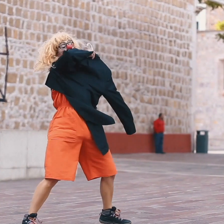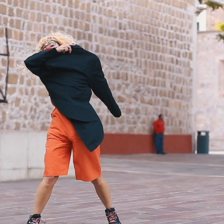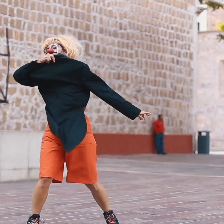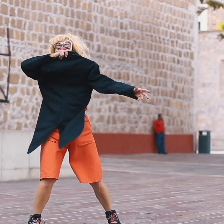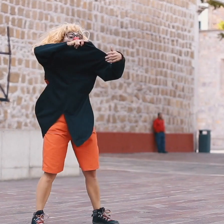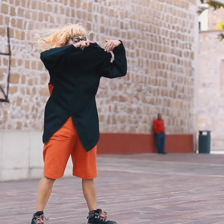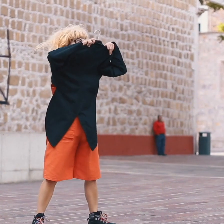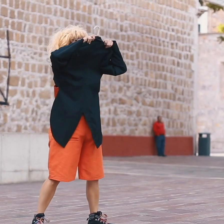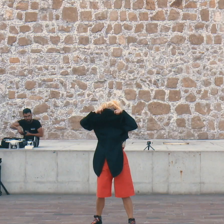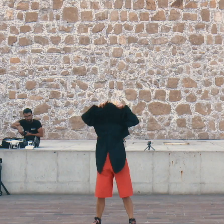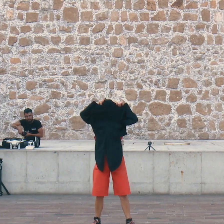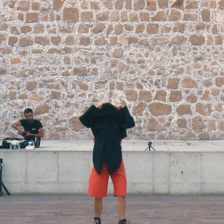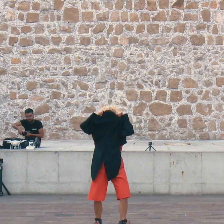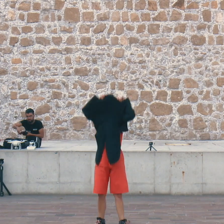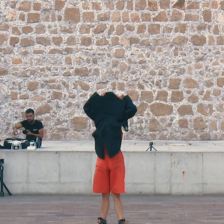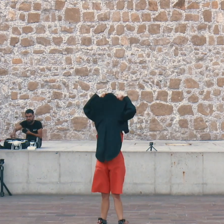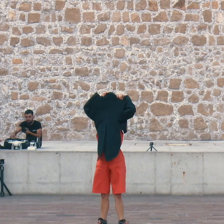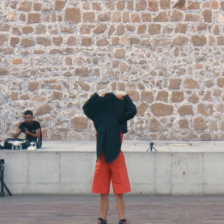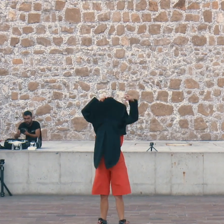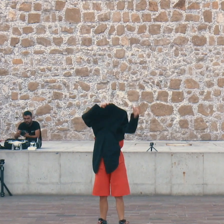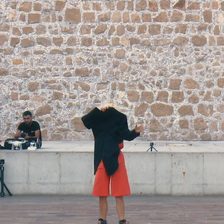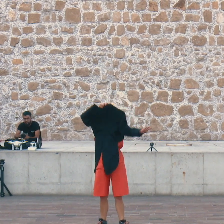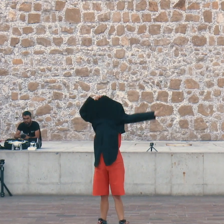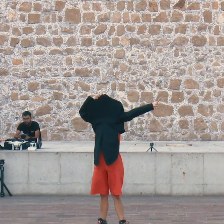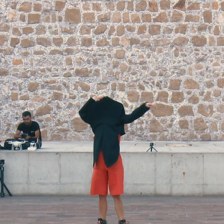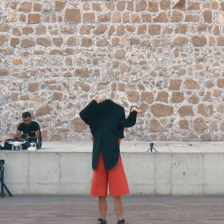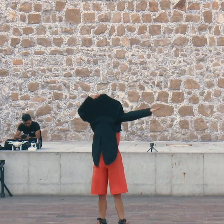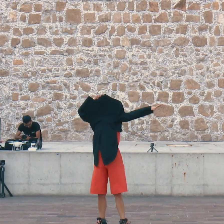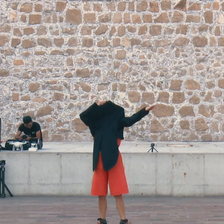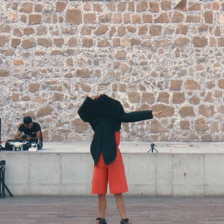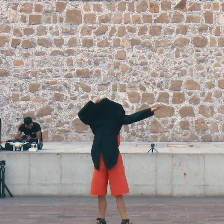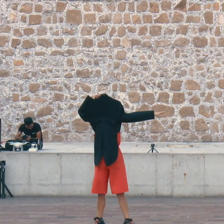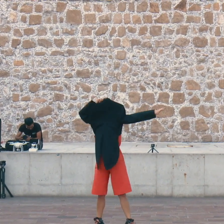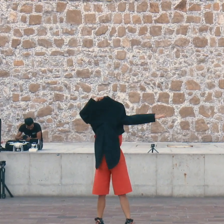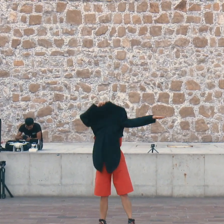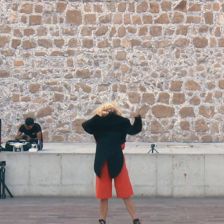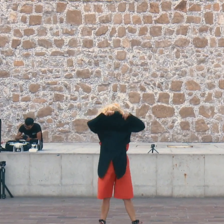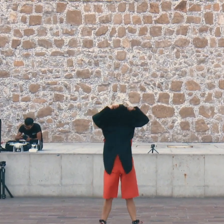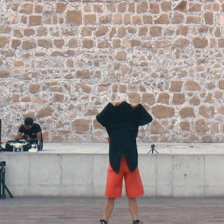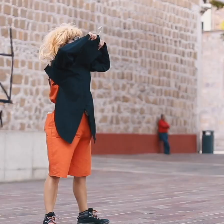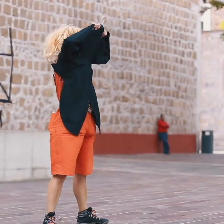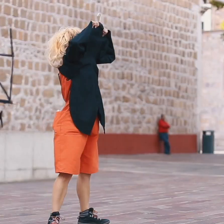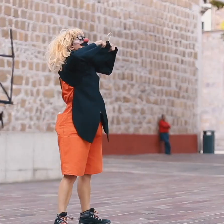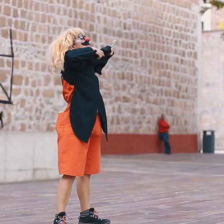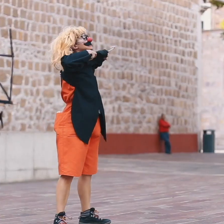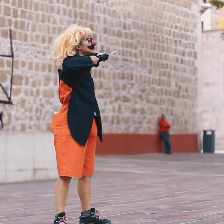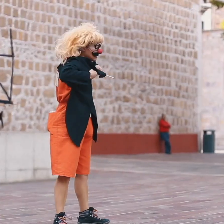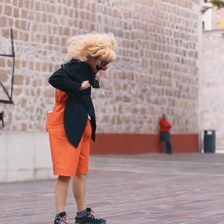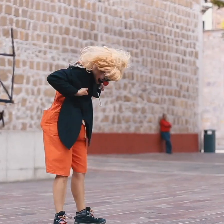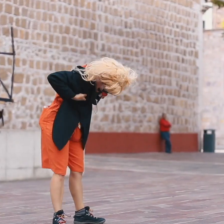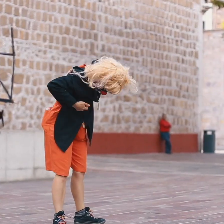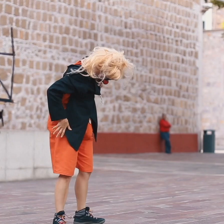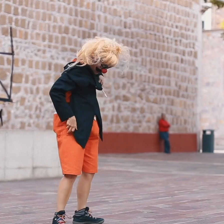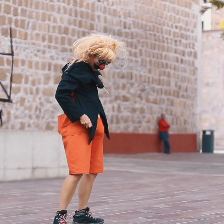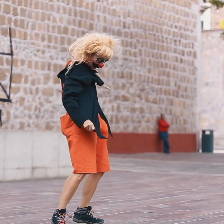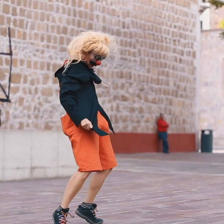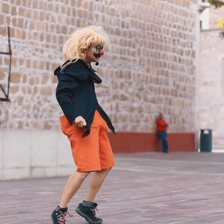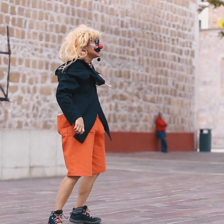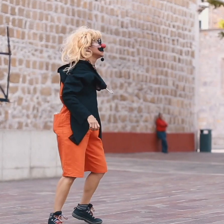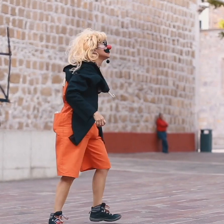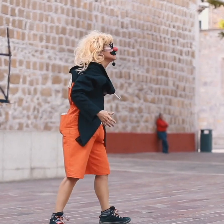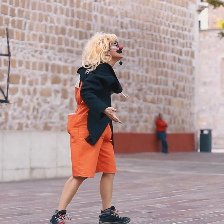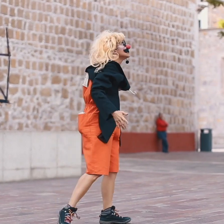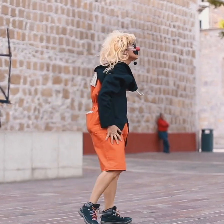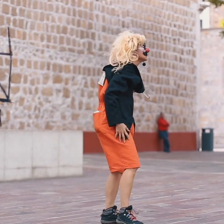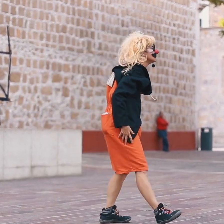¿no? Pero la Fratellini, digamos, sería como una payasa que podría ser como una de las más antiguas, y